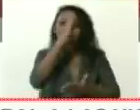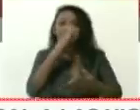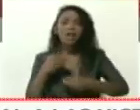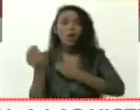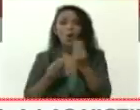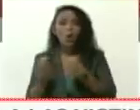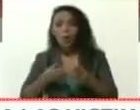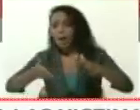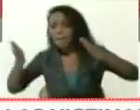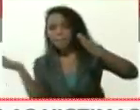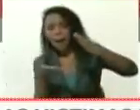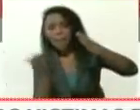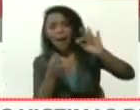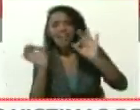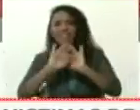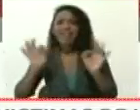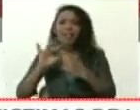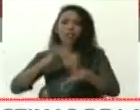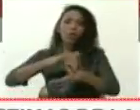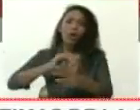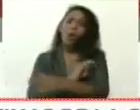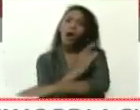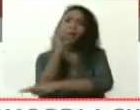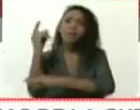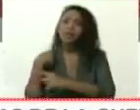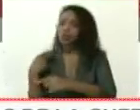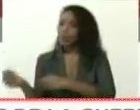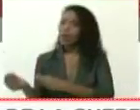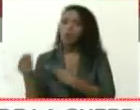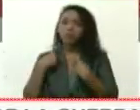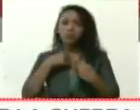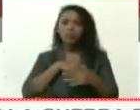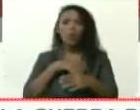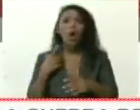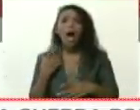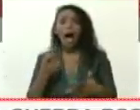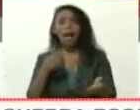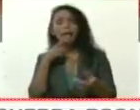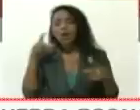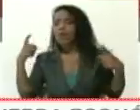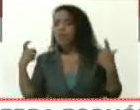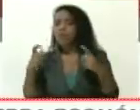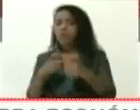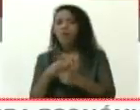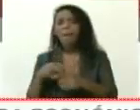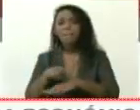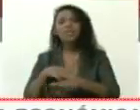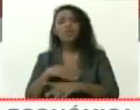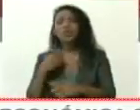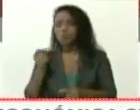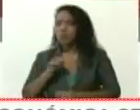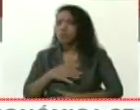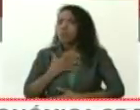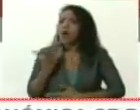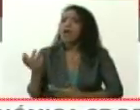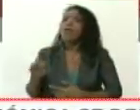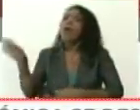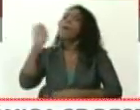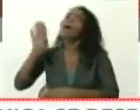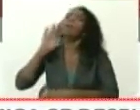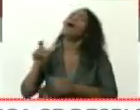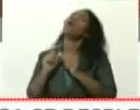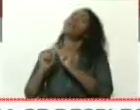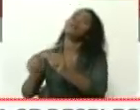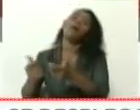tale árboles, para entonces eso me lo llevo yo como un bono para decir que yo reduje emisiones y puedo seguir contaminando. Es una hipocresía, es una